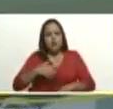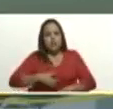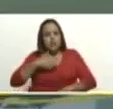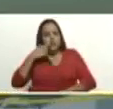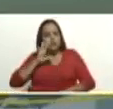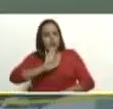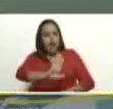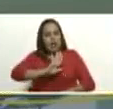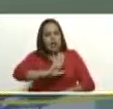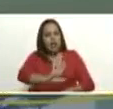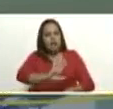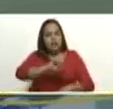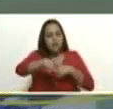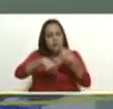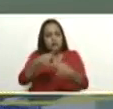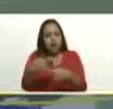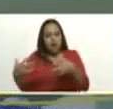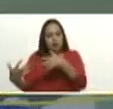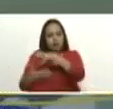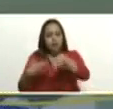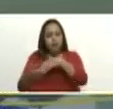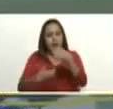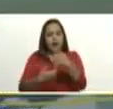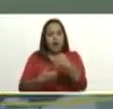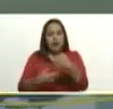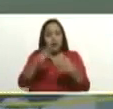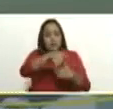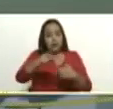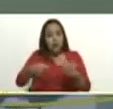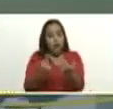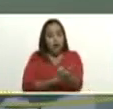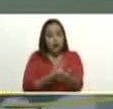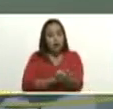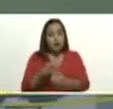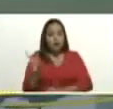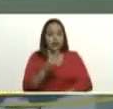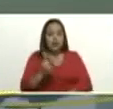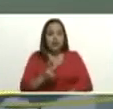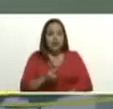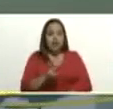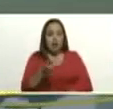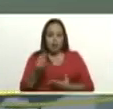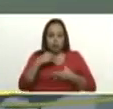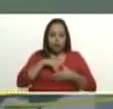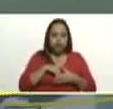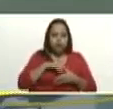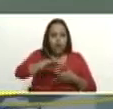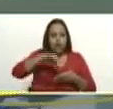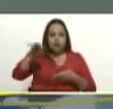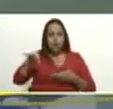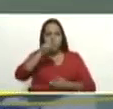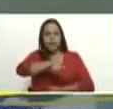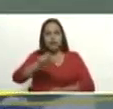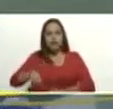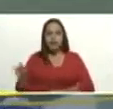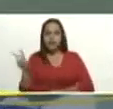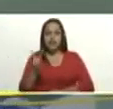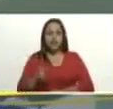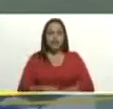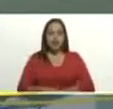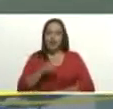de la confrontación fratricida y estéril el alma y el espíritu y la mente de los venezolanos y las venezolanas.